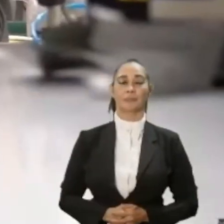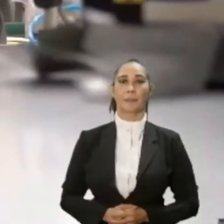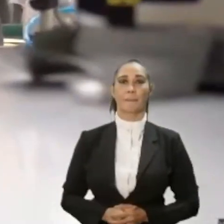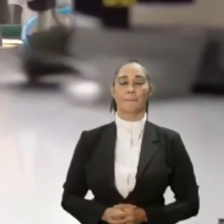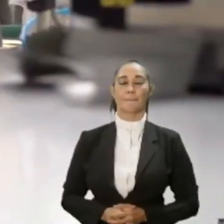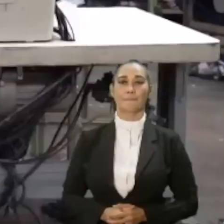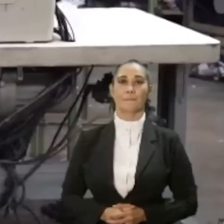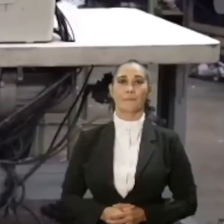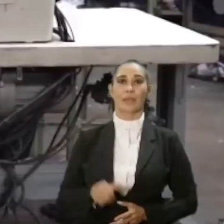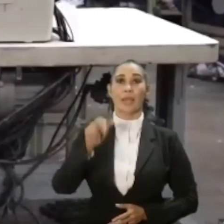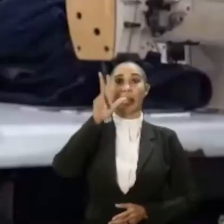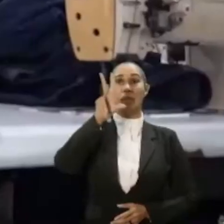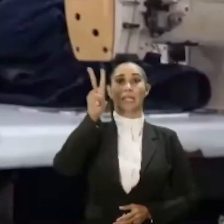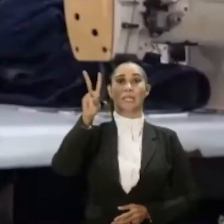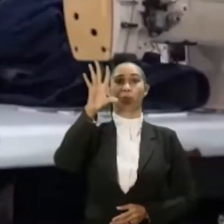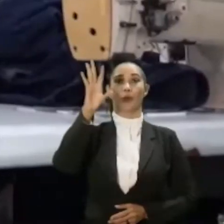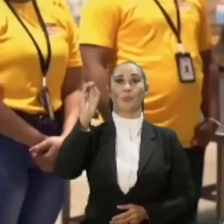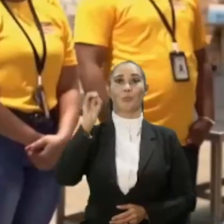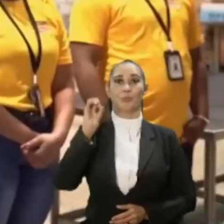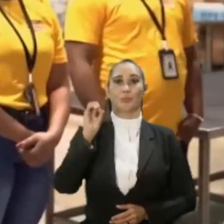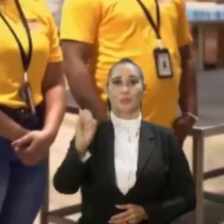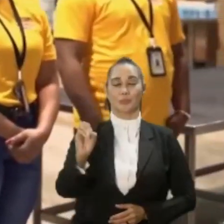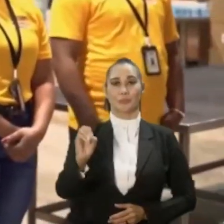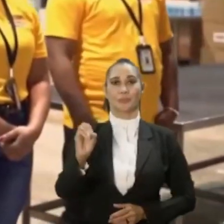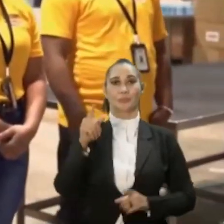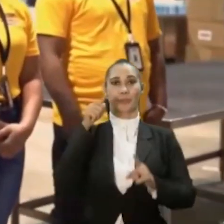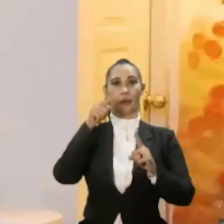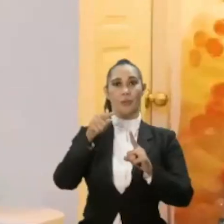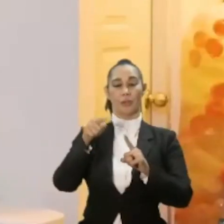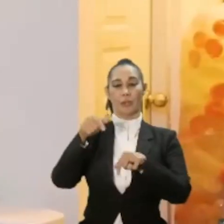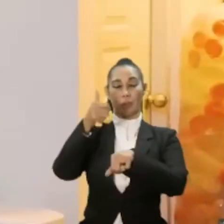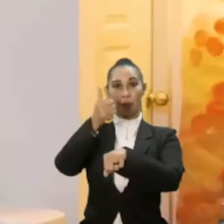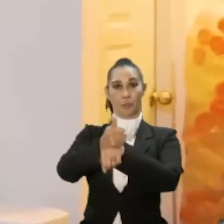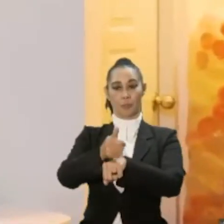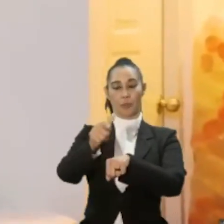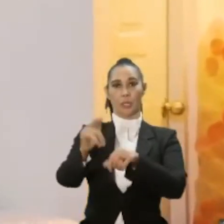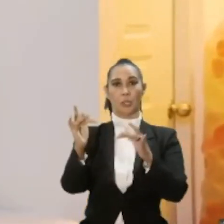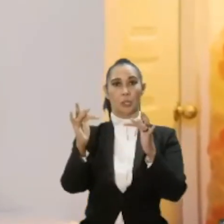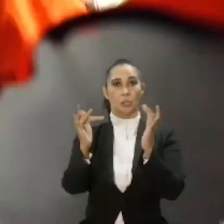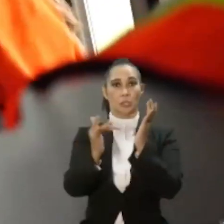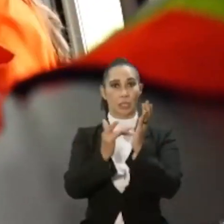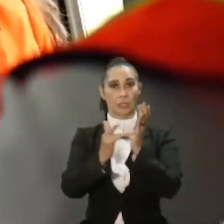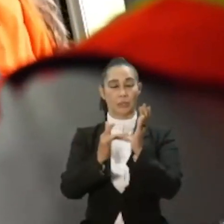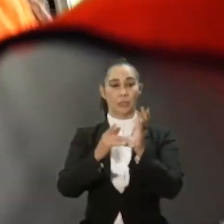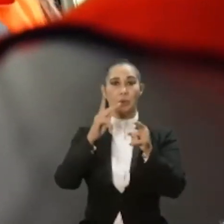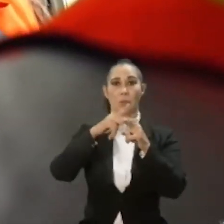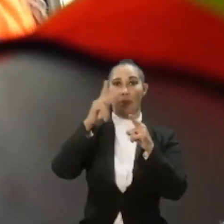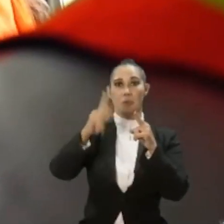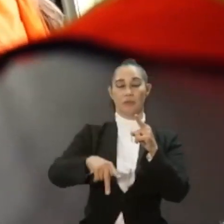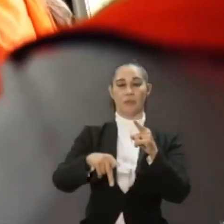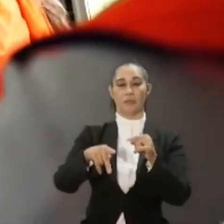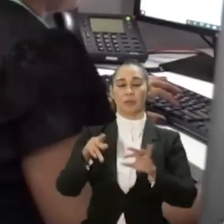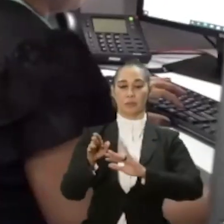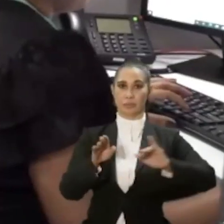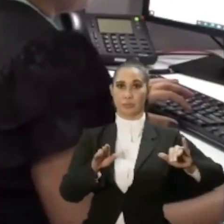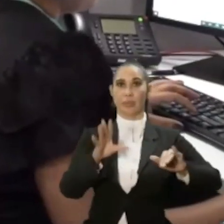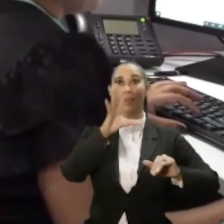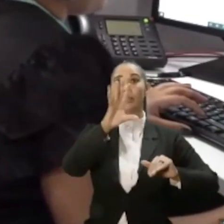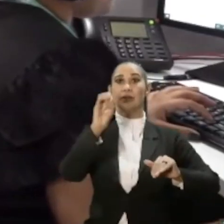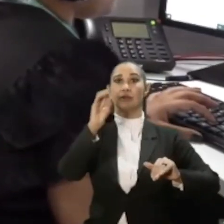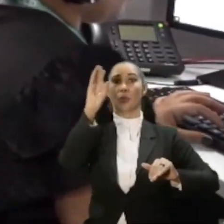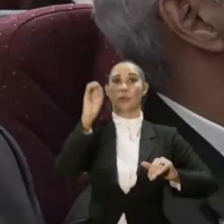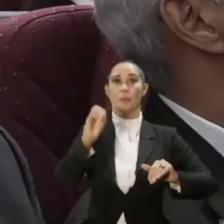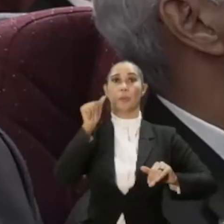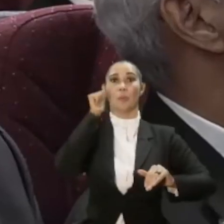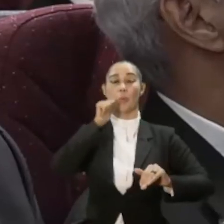De los que el 32% corresponde a puestos de nivel técnico y profesional y el 50%